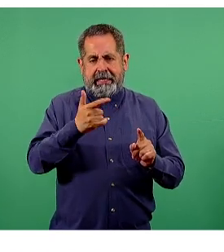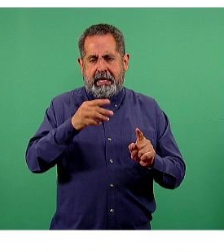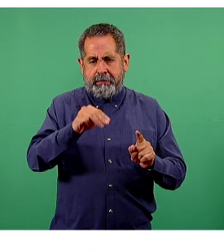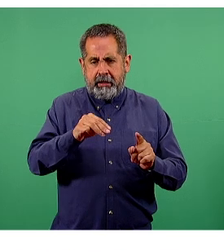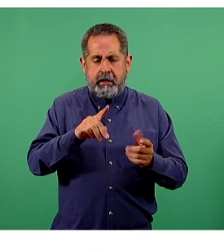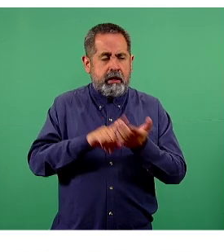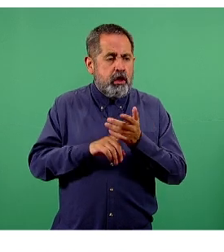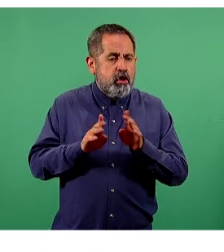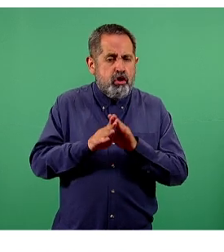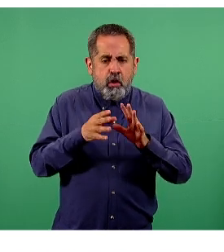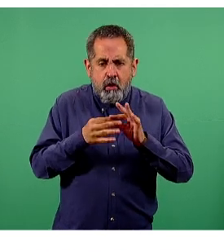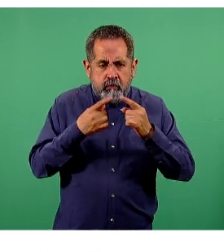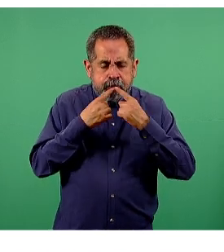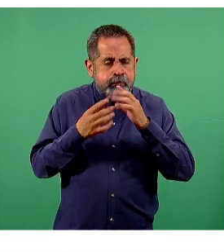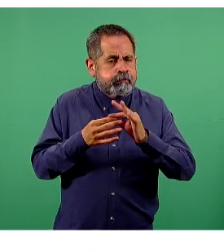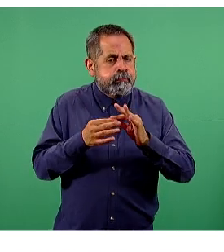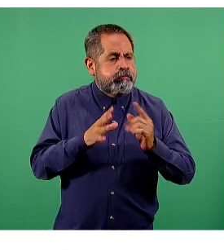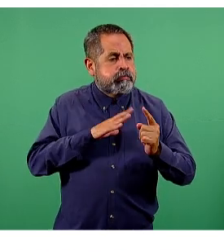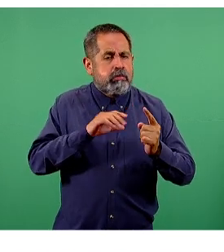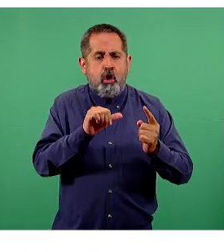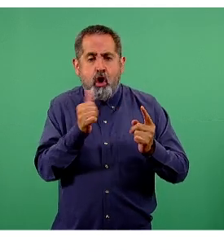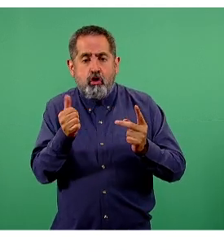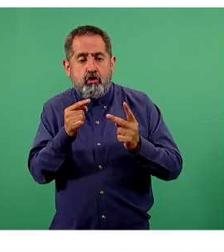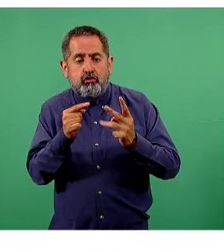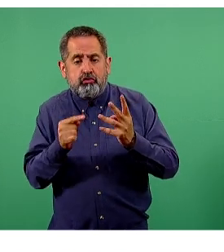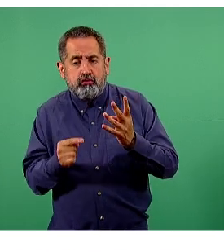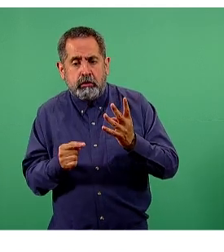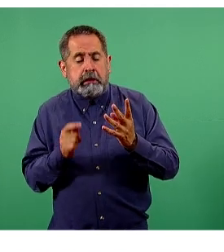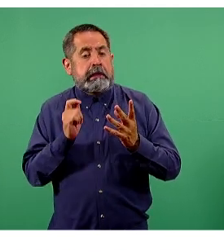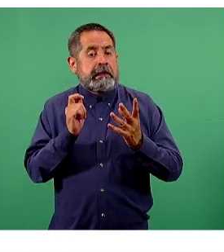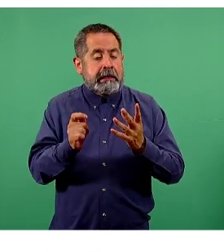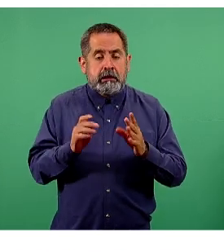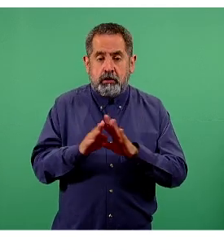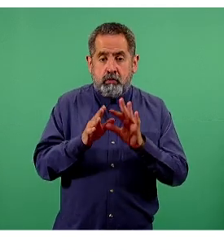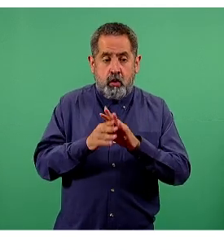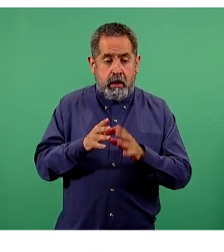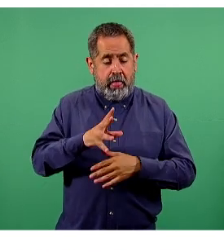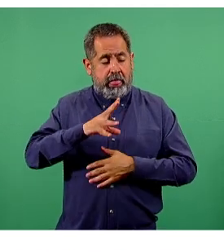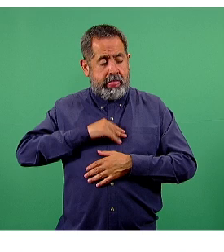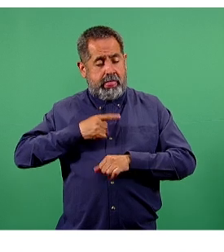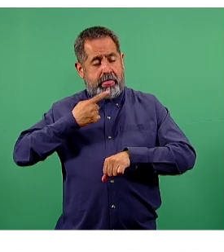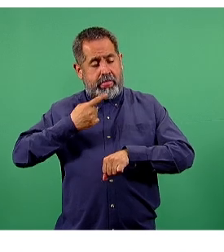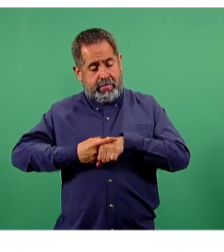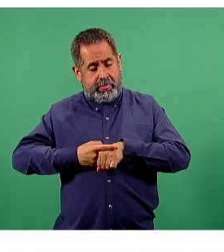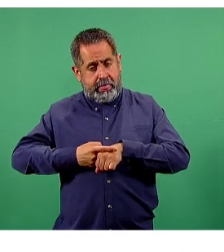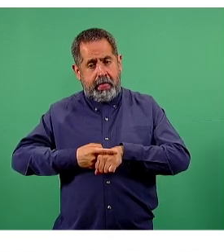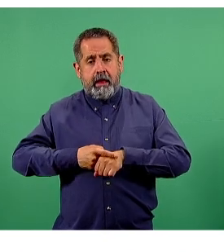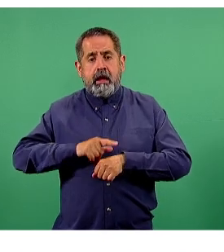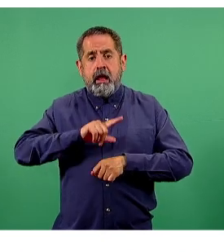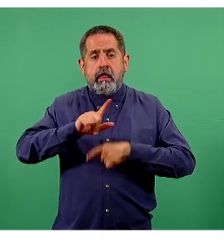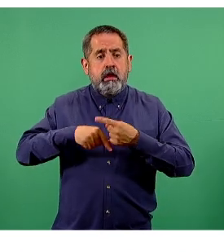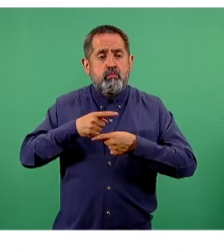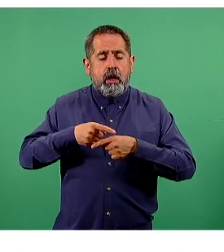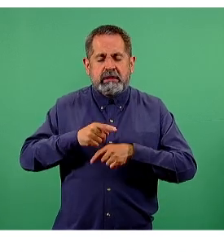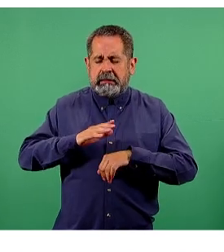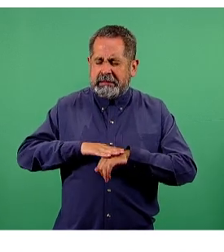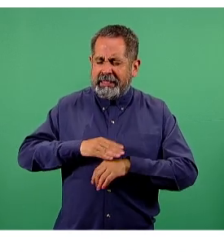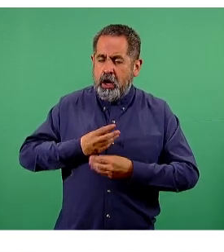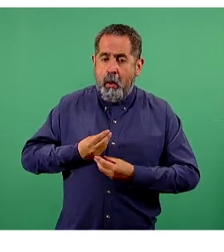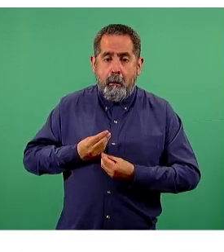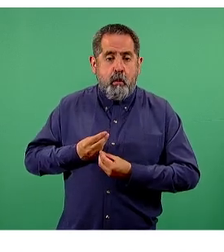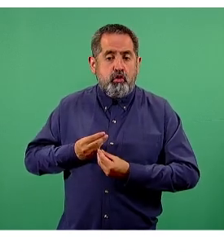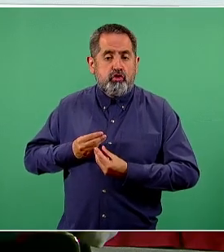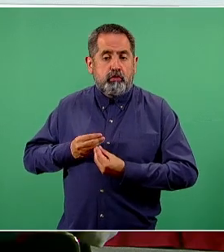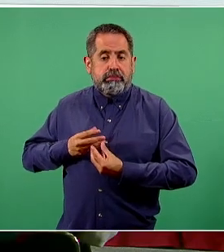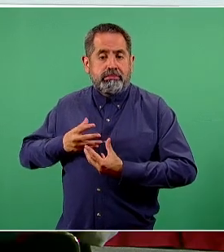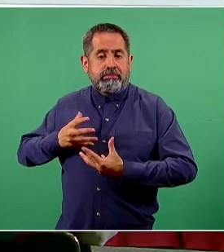aguda de la enfermedad. Pero hay otros anticuerpos que después de que adquirimos la infección aumentan y permanecen en el organismo,